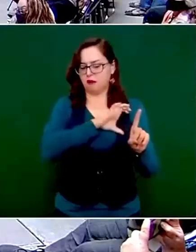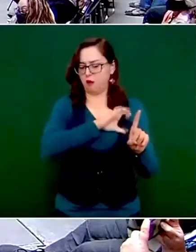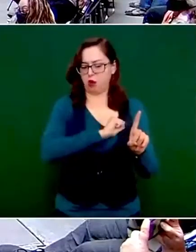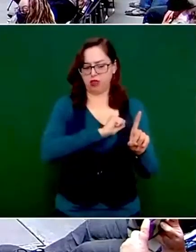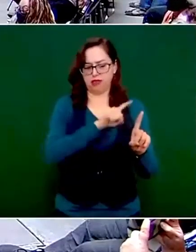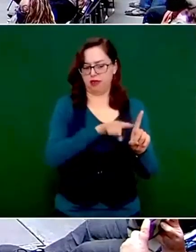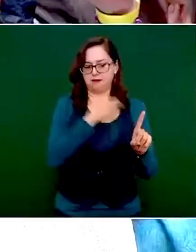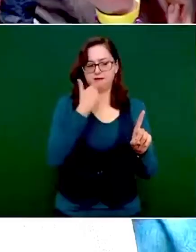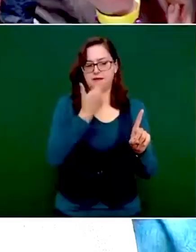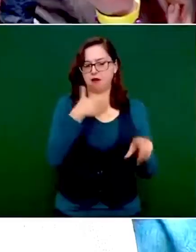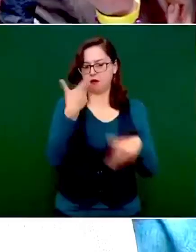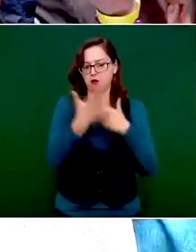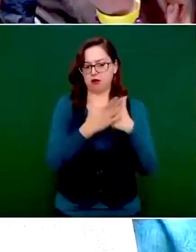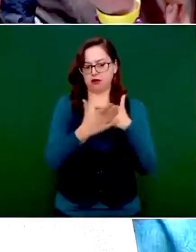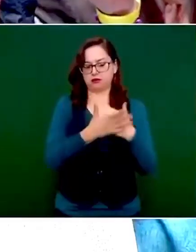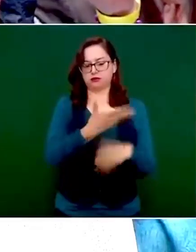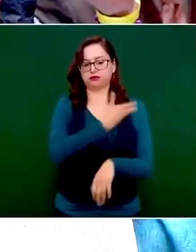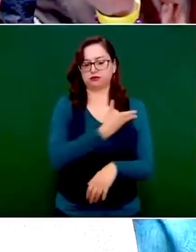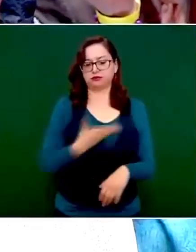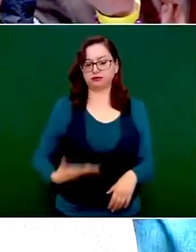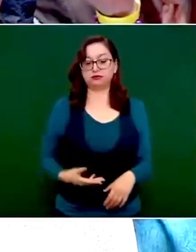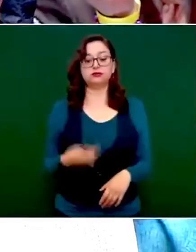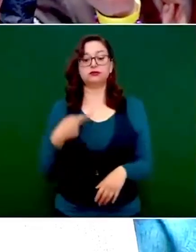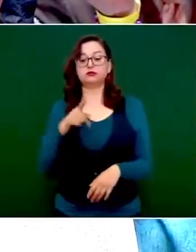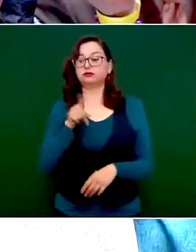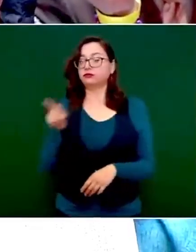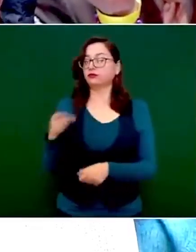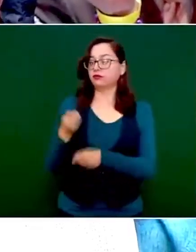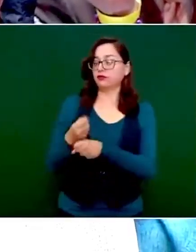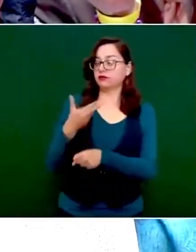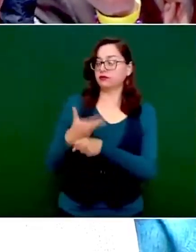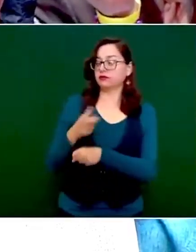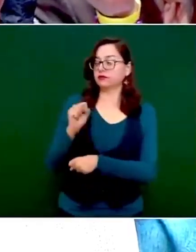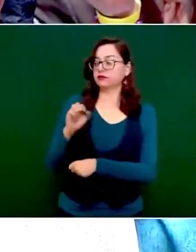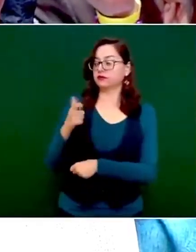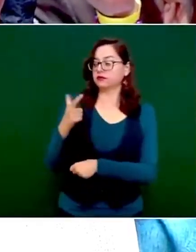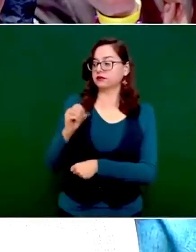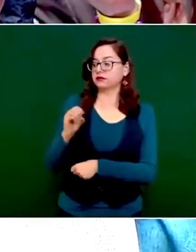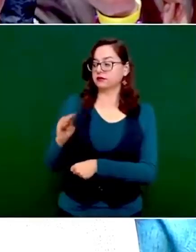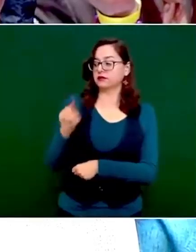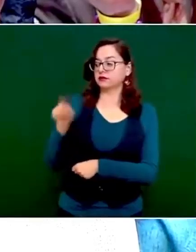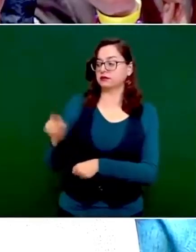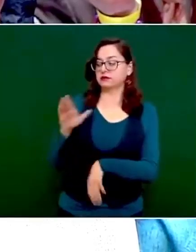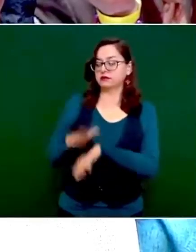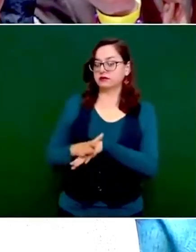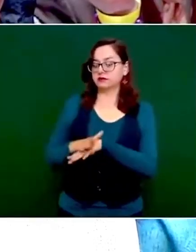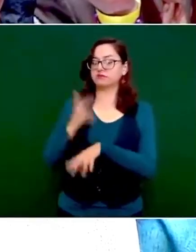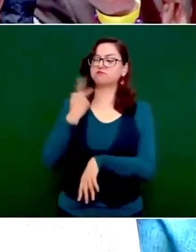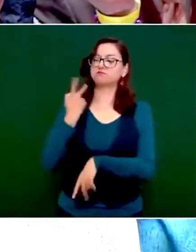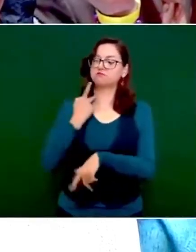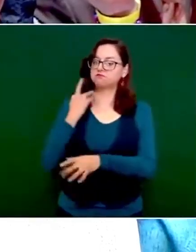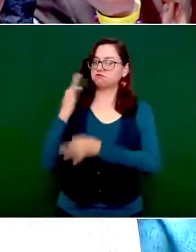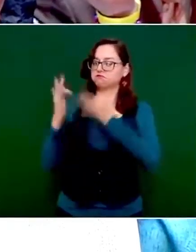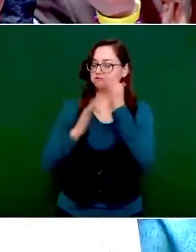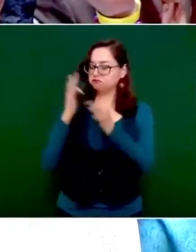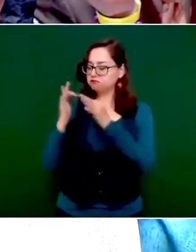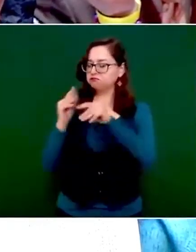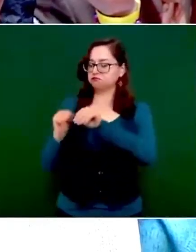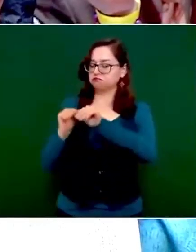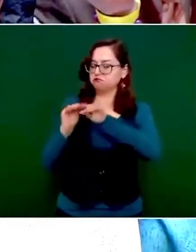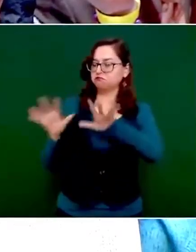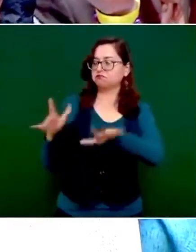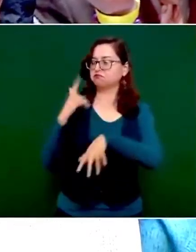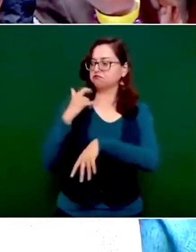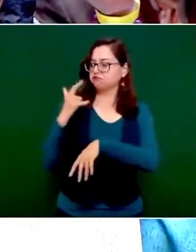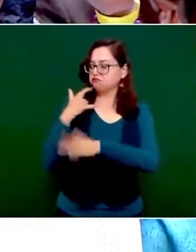Entonces, el señor secretario ha tenido una posición más protagonista política, pública, de